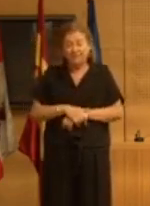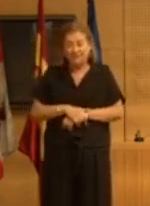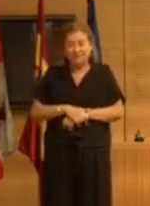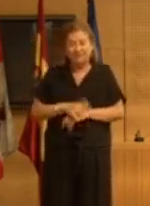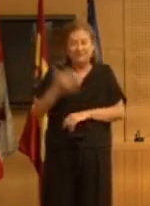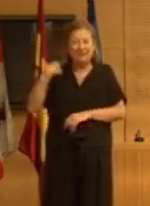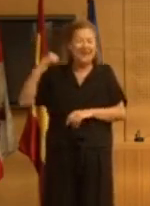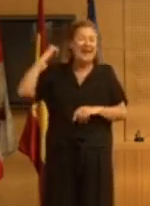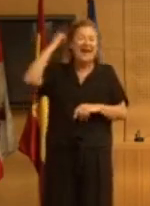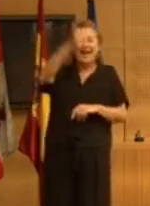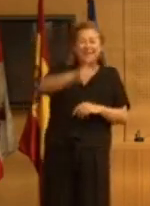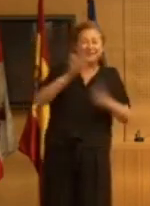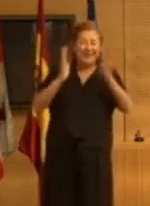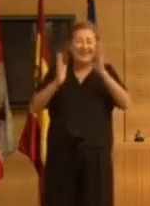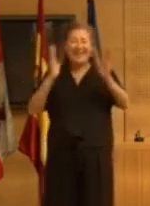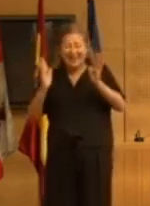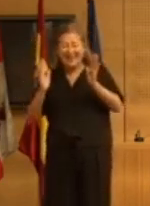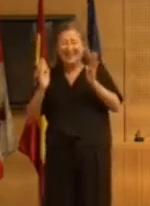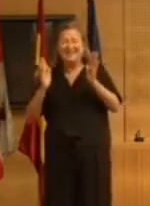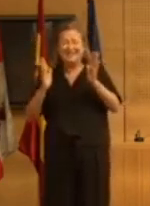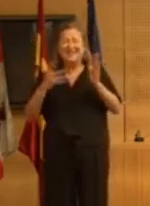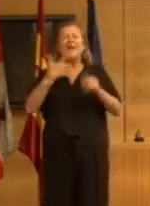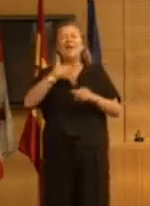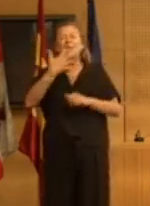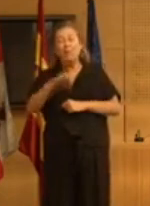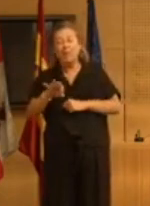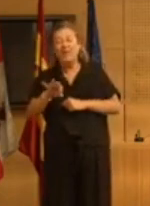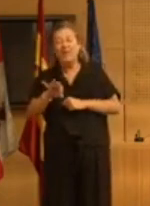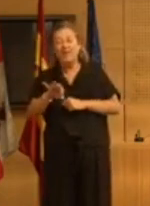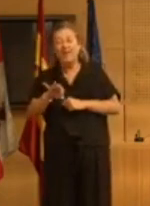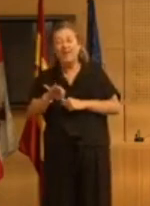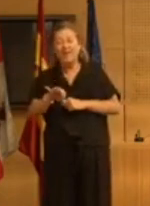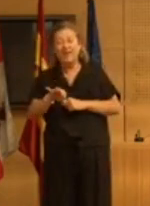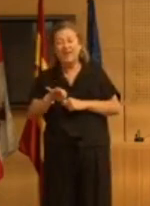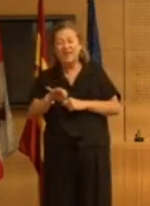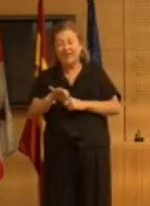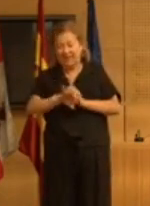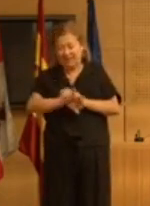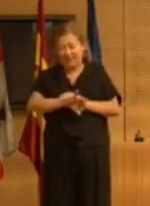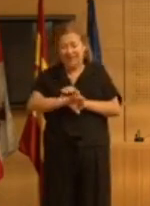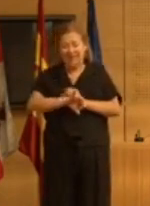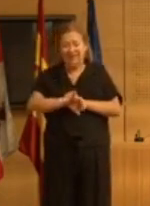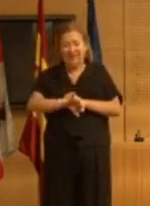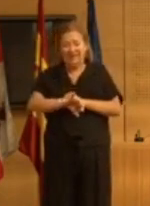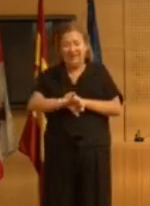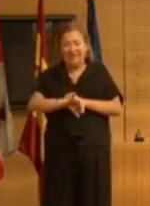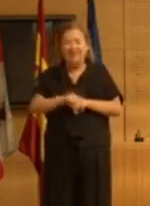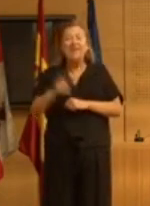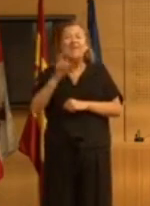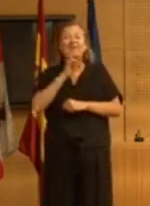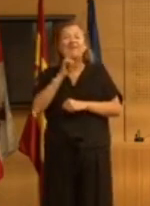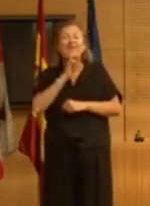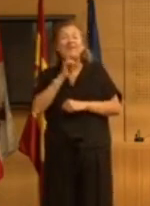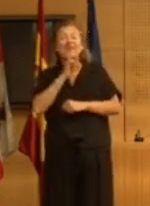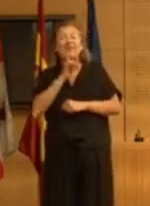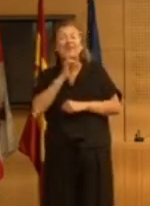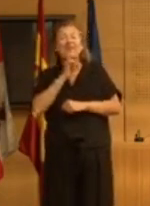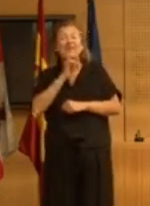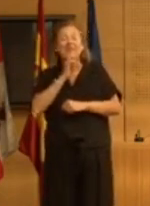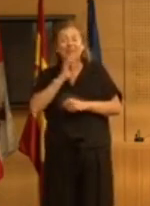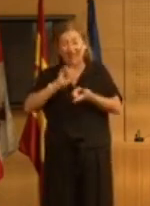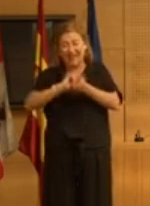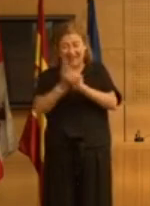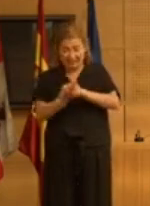años, algunas décadas, y realmente posiblemente sea mm, muy difícil el ya